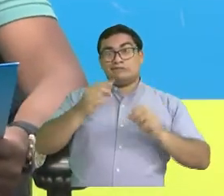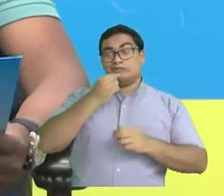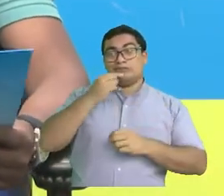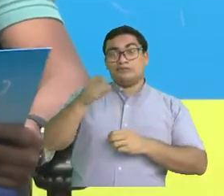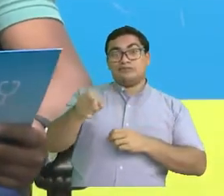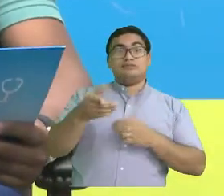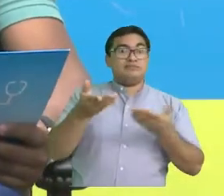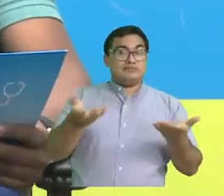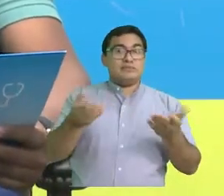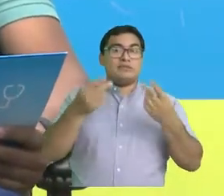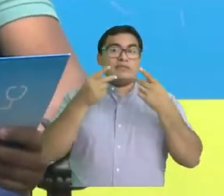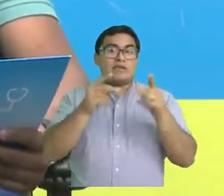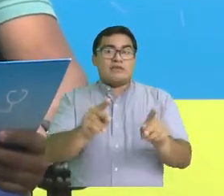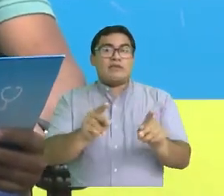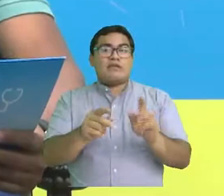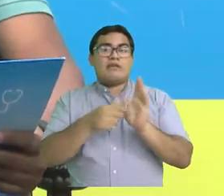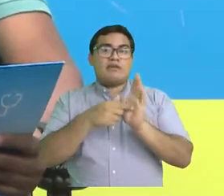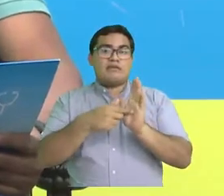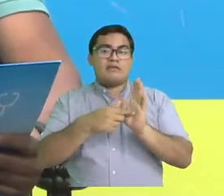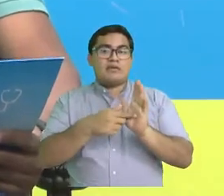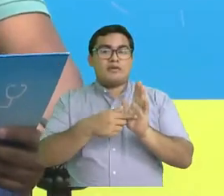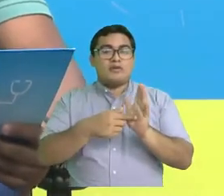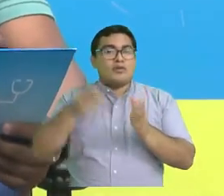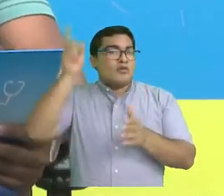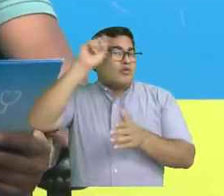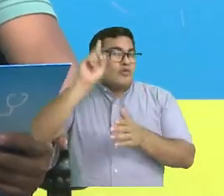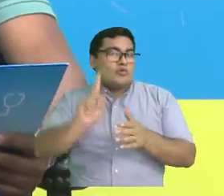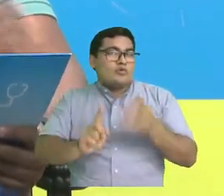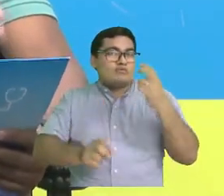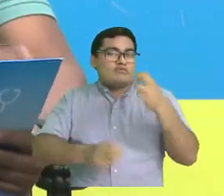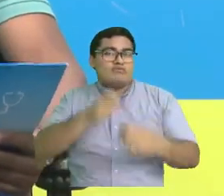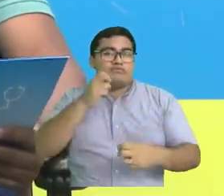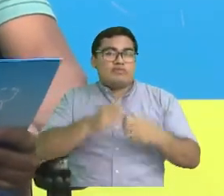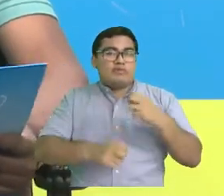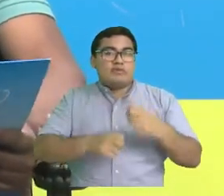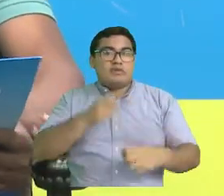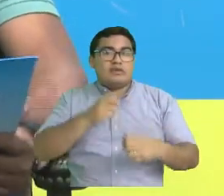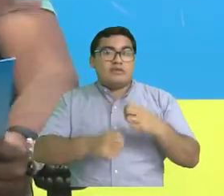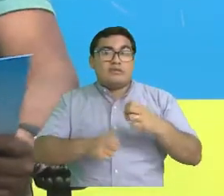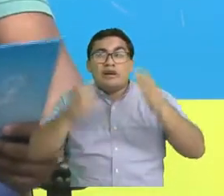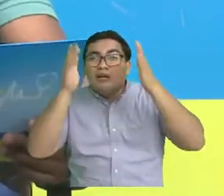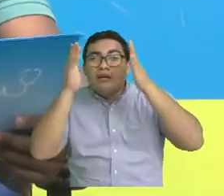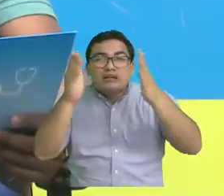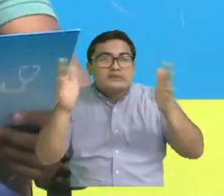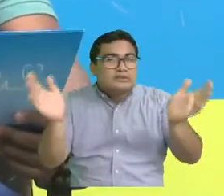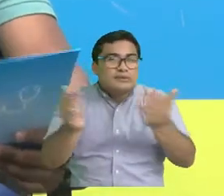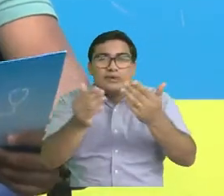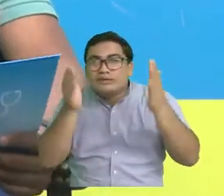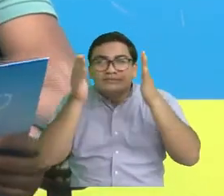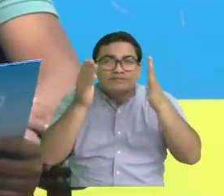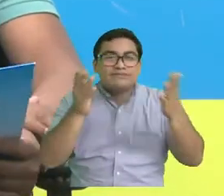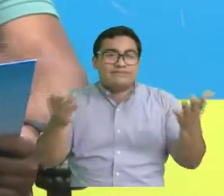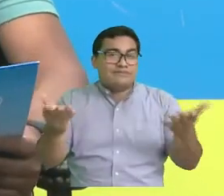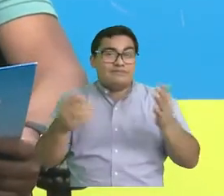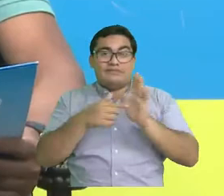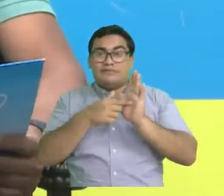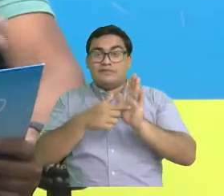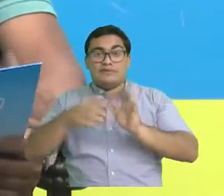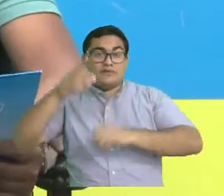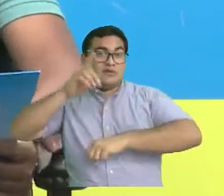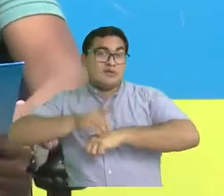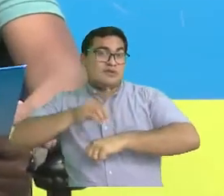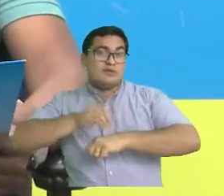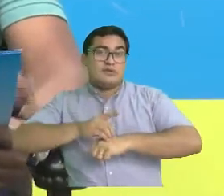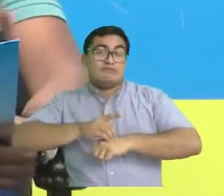no lo relacionaban con esto del trastorno por déficit de atención e hiperactividad, ni los doctores, pues, cuando iba